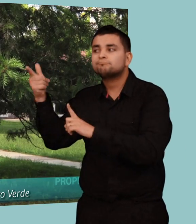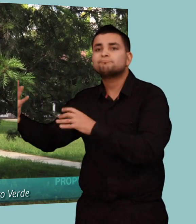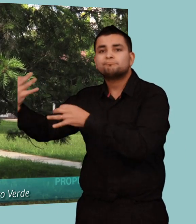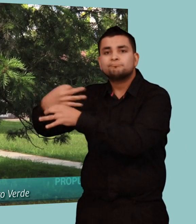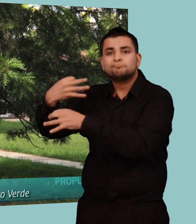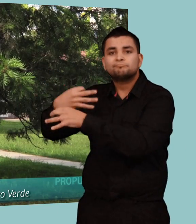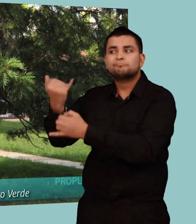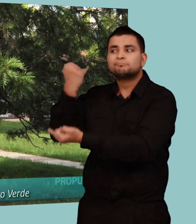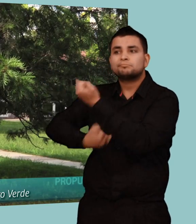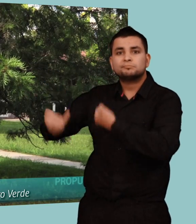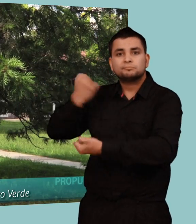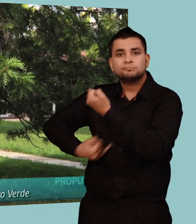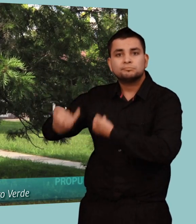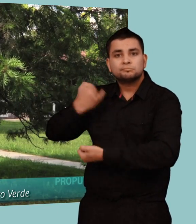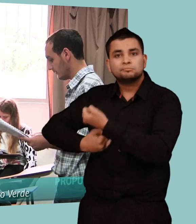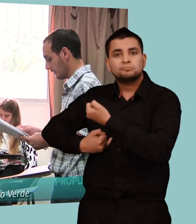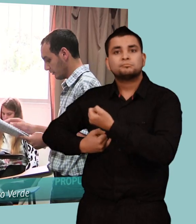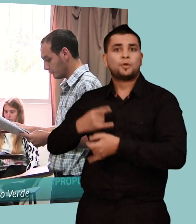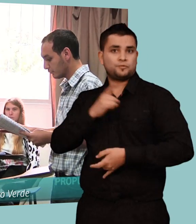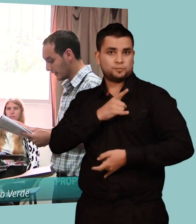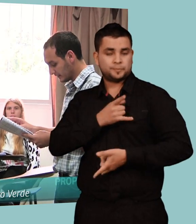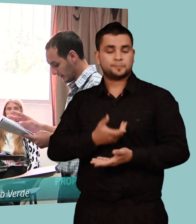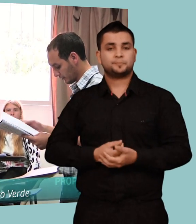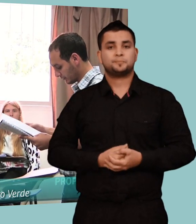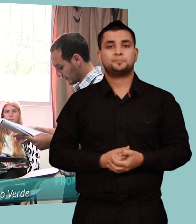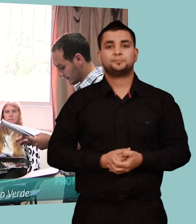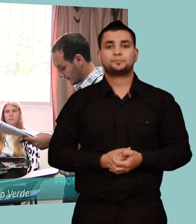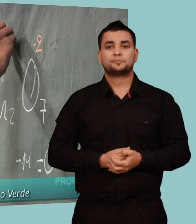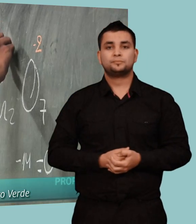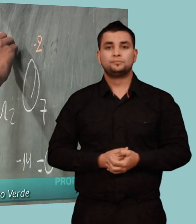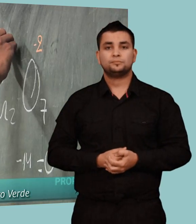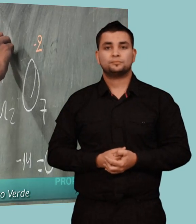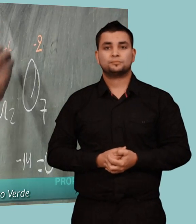nos van enseñando y nos van explicando lo que es el tema de la facultad. Música